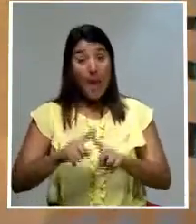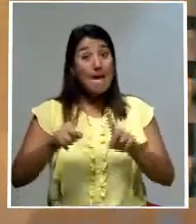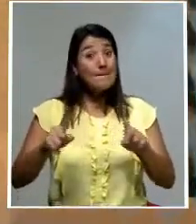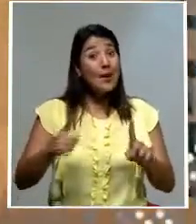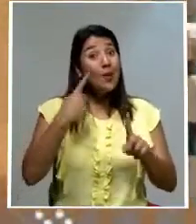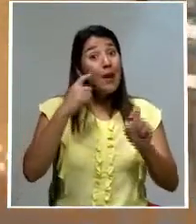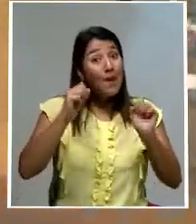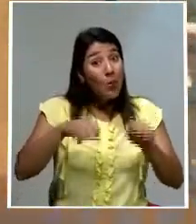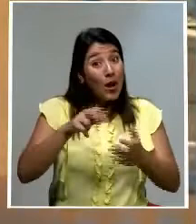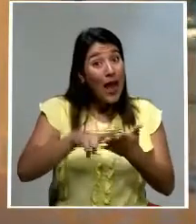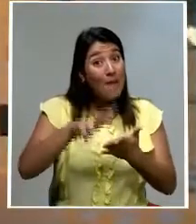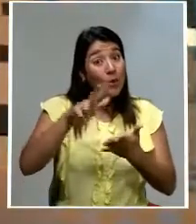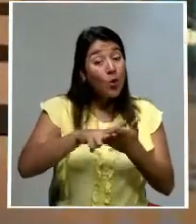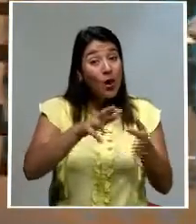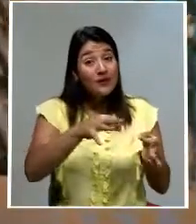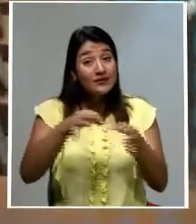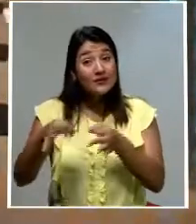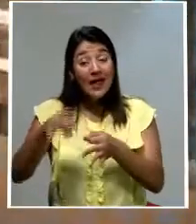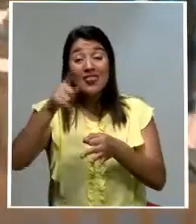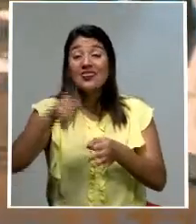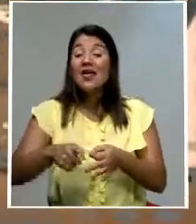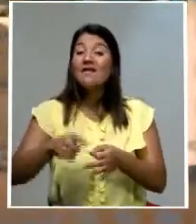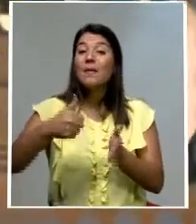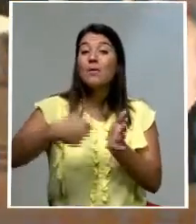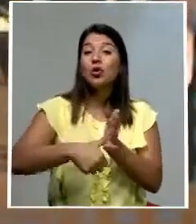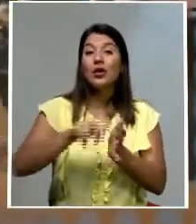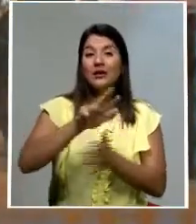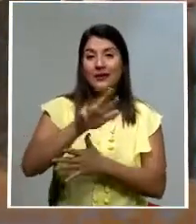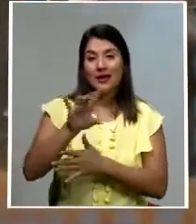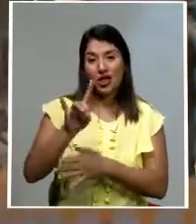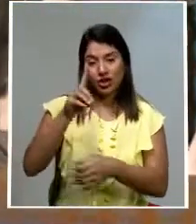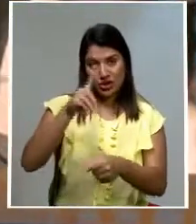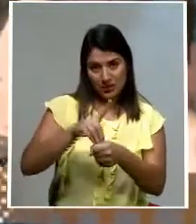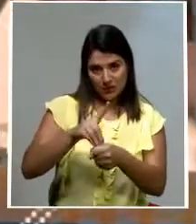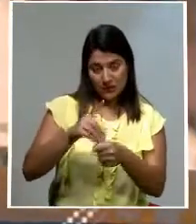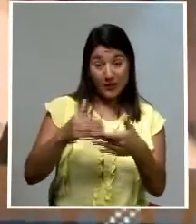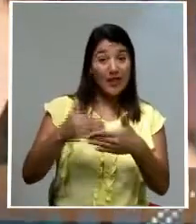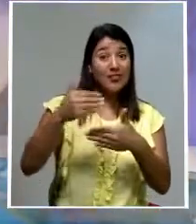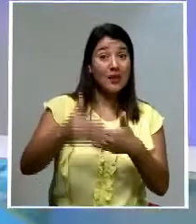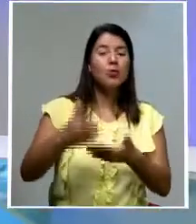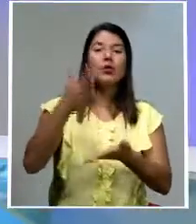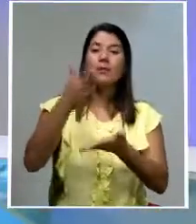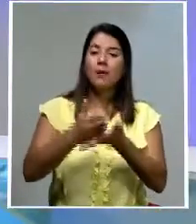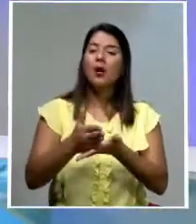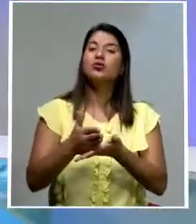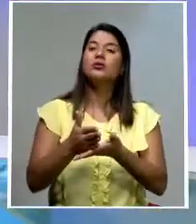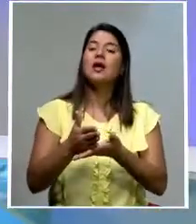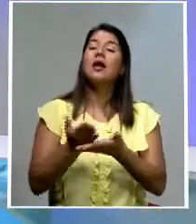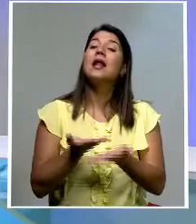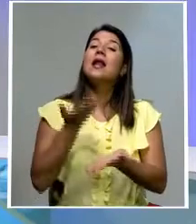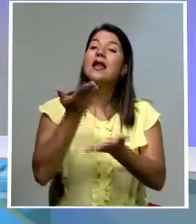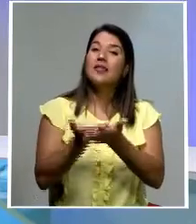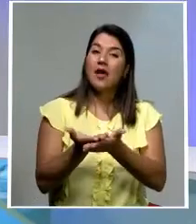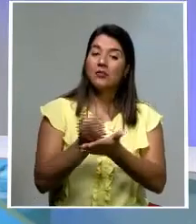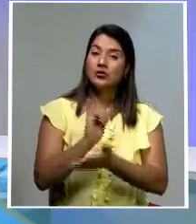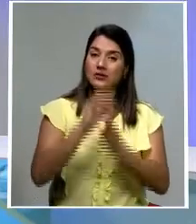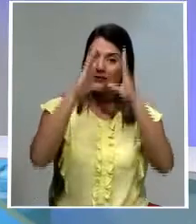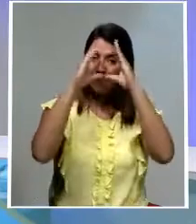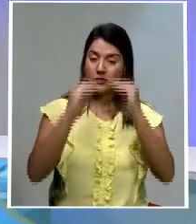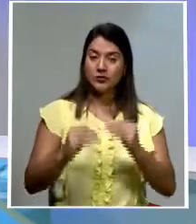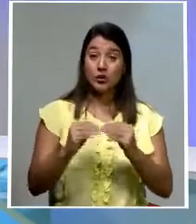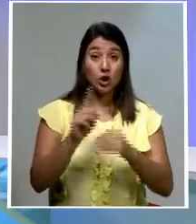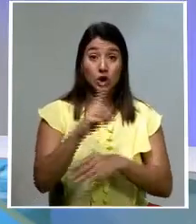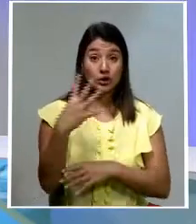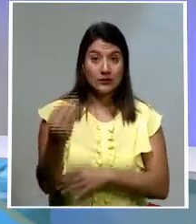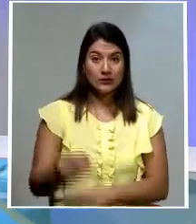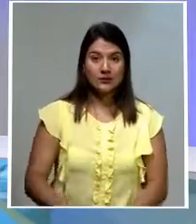apruebe, deben estar presentes 38 diputados. Al regresar de la pausa, le traemos esta información. No